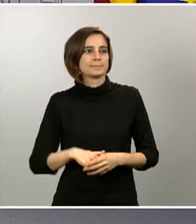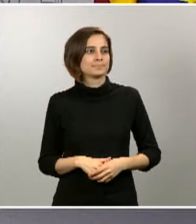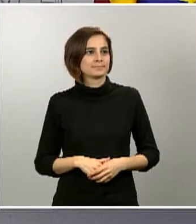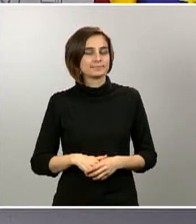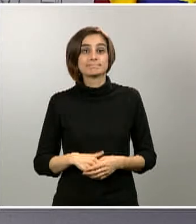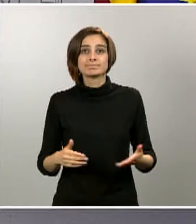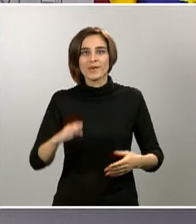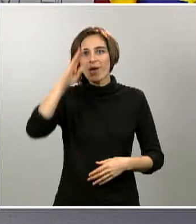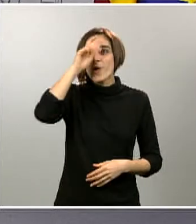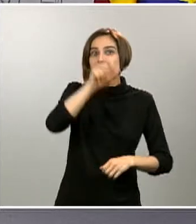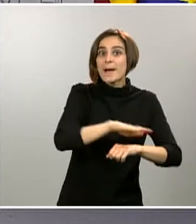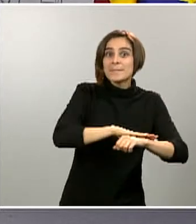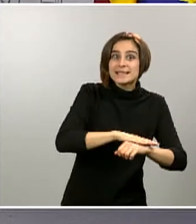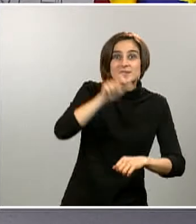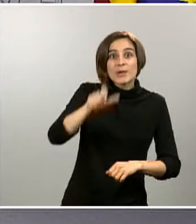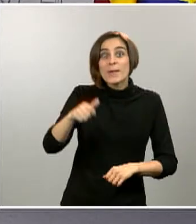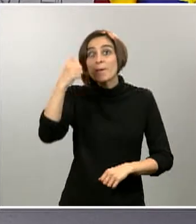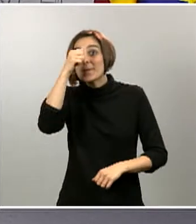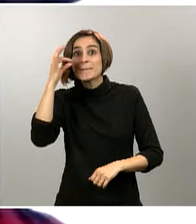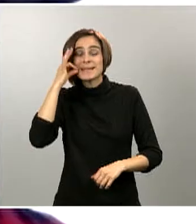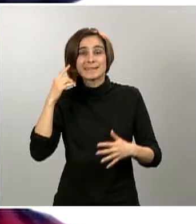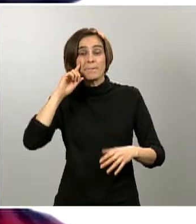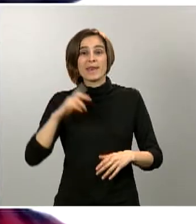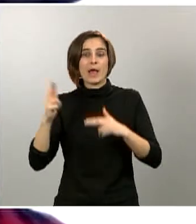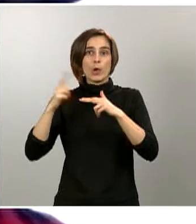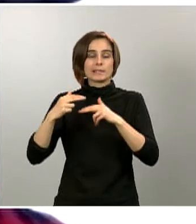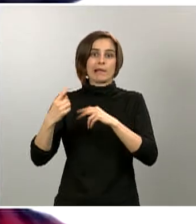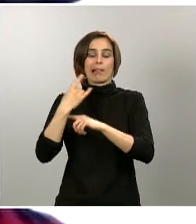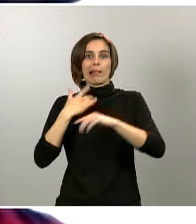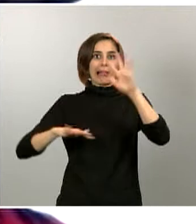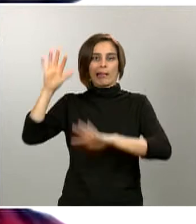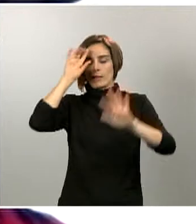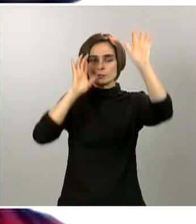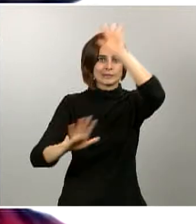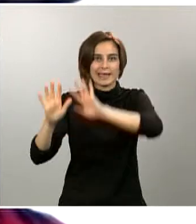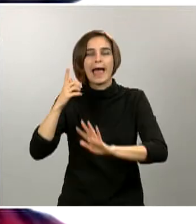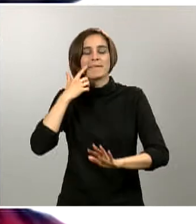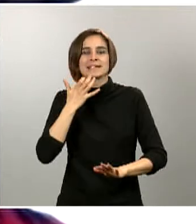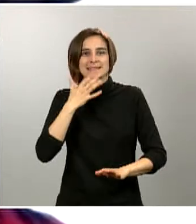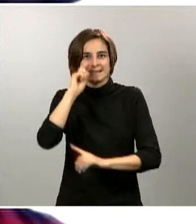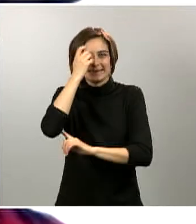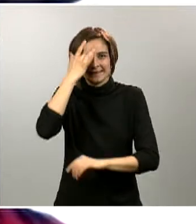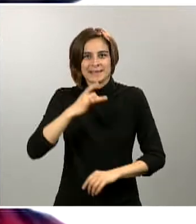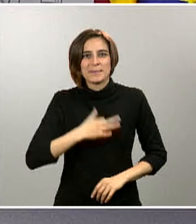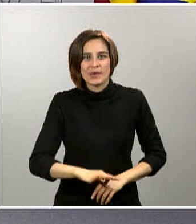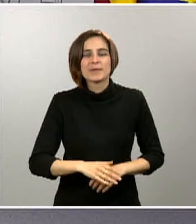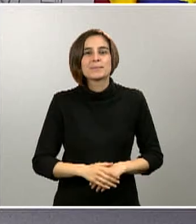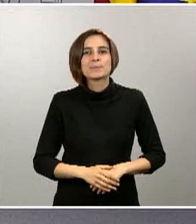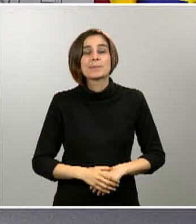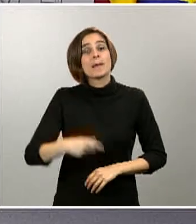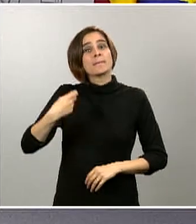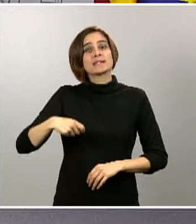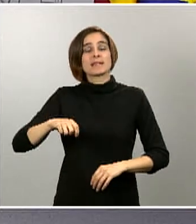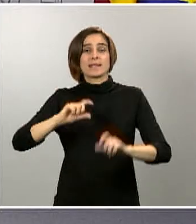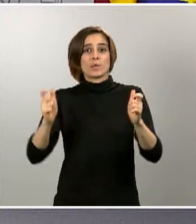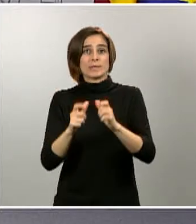está troleando un poquito la conexión. A ver si ahora puede ser. Comentaba el presidente de la Junta, Guillermo Fernández Vara, esta misma mañana, que